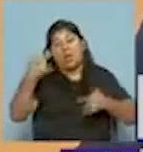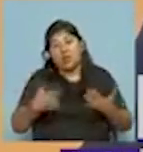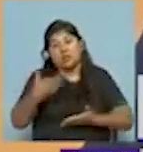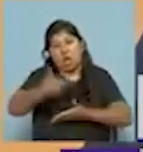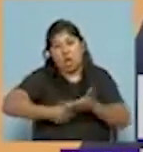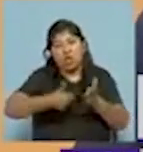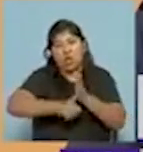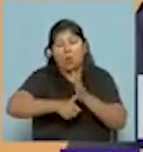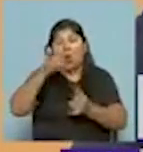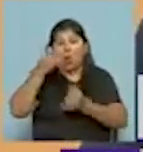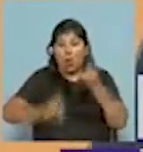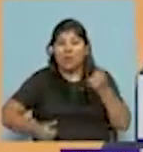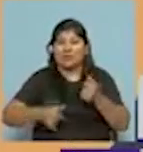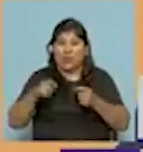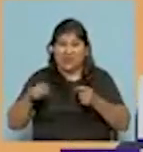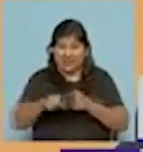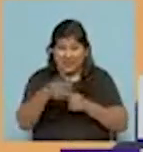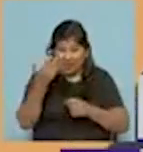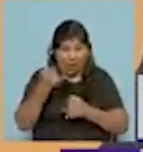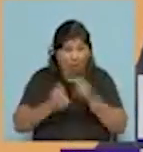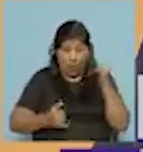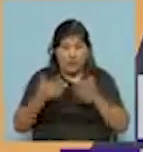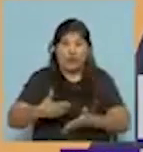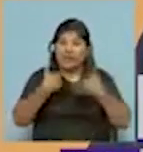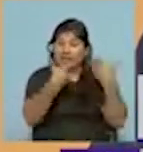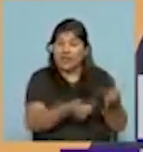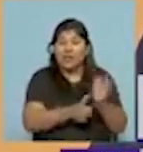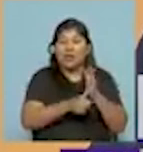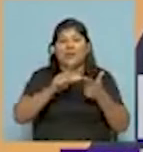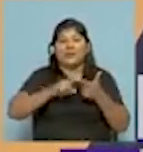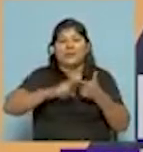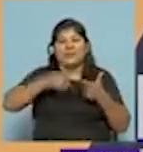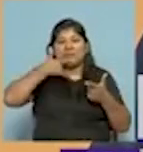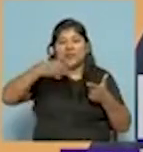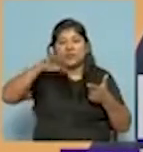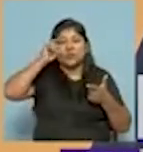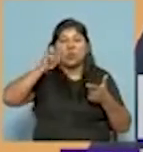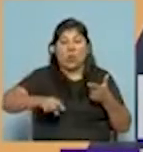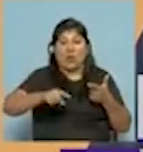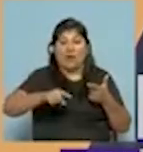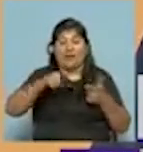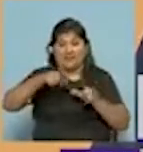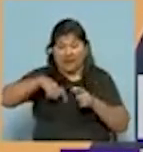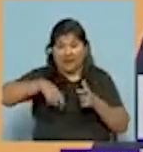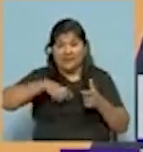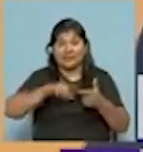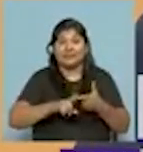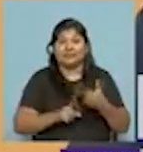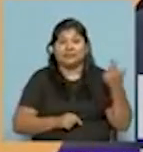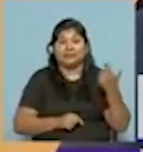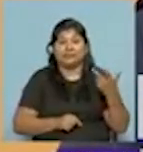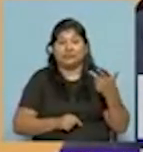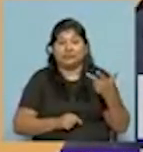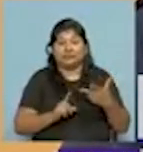exigimos que sea el último tramitado después una tarjeta a su vez que le sea la que están usando que esté en buenas condiciones